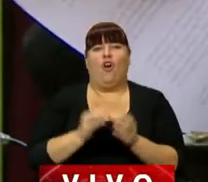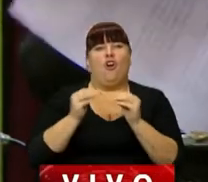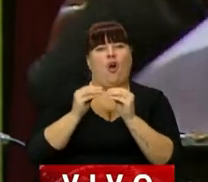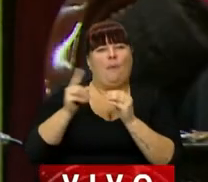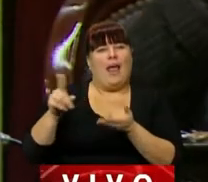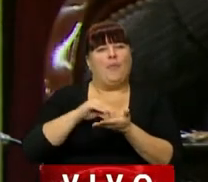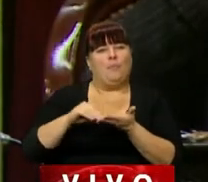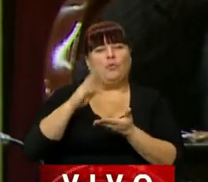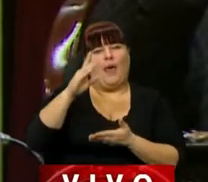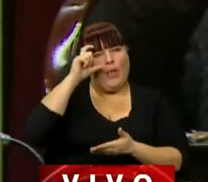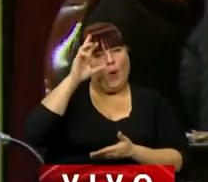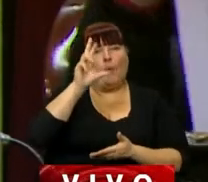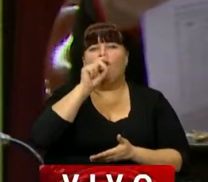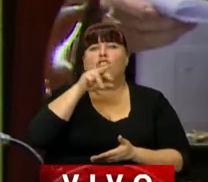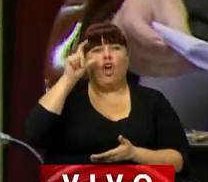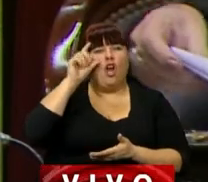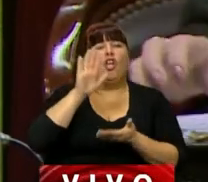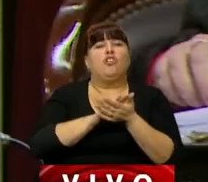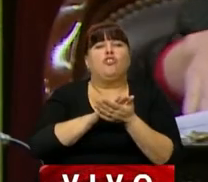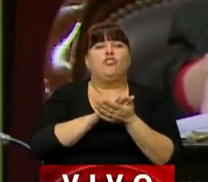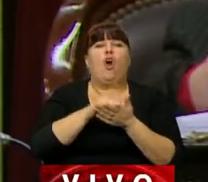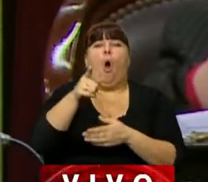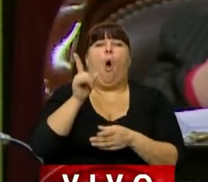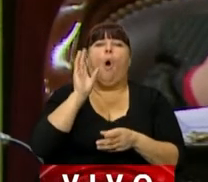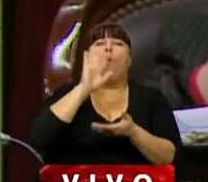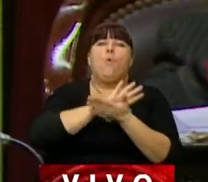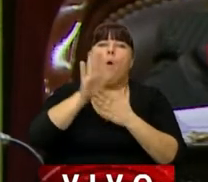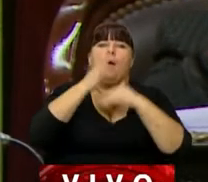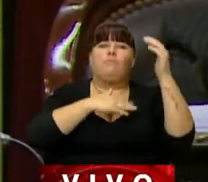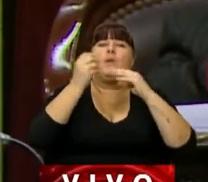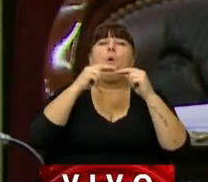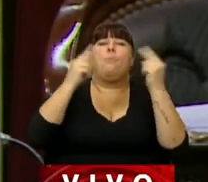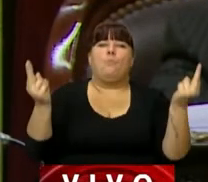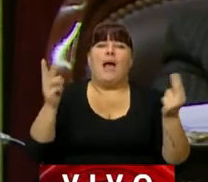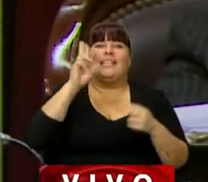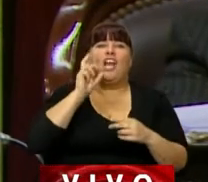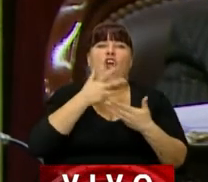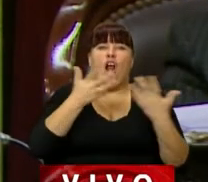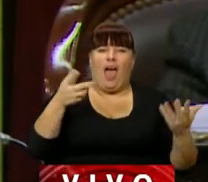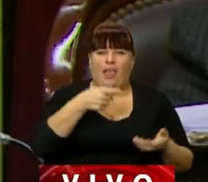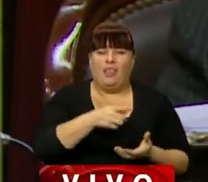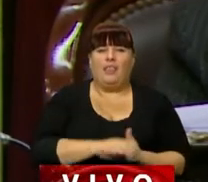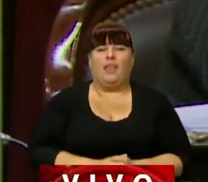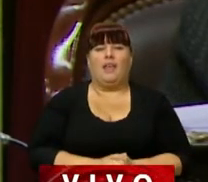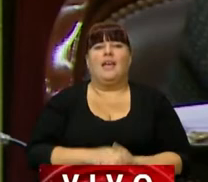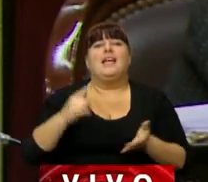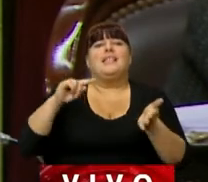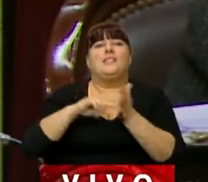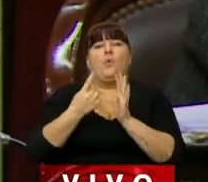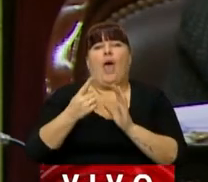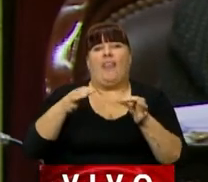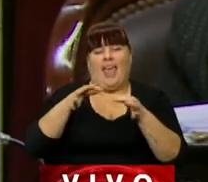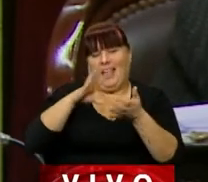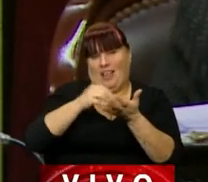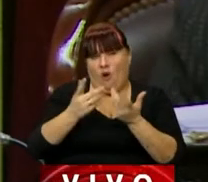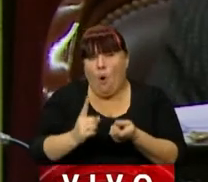mi compañera Rosana Bertone respecto a la posibilidad de incluir una obra como el puente del Río Grande, la ciudad del norte de